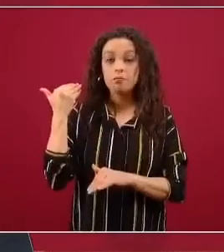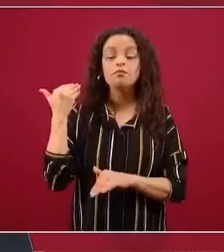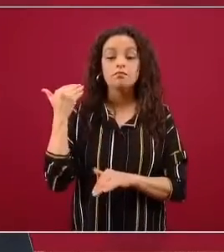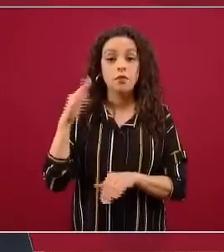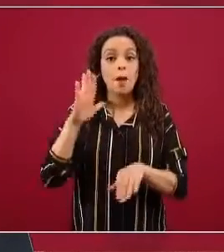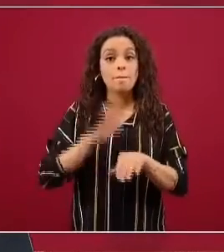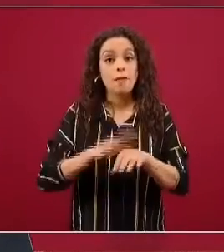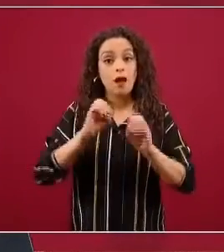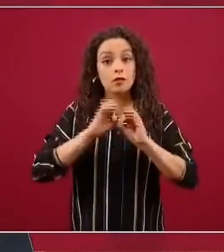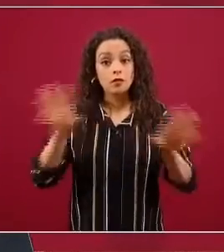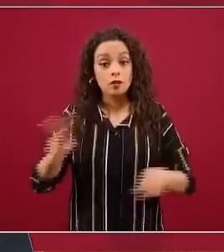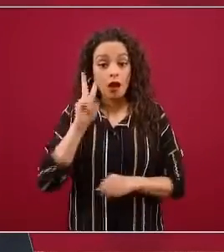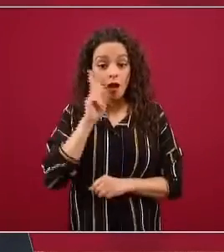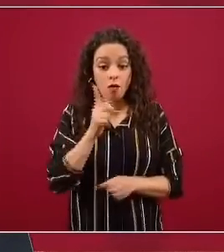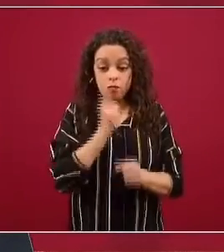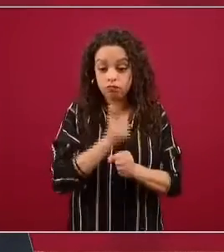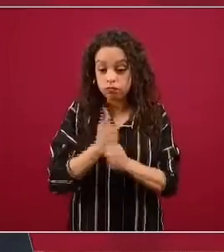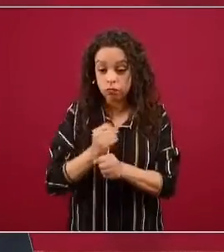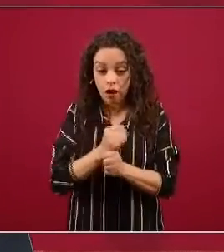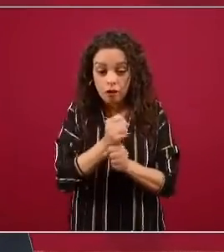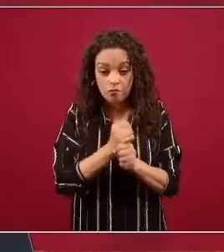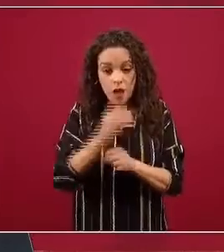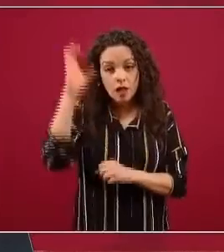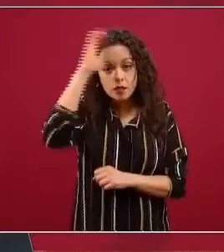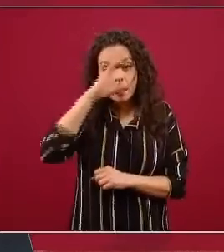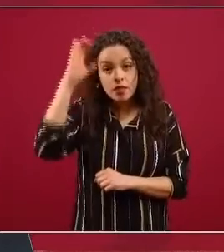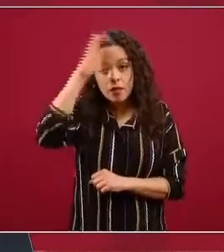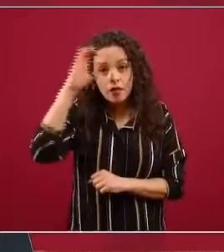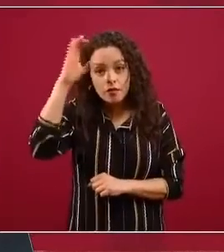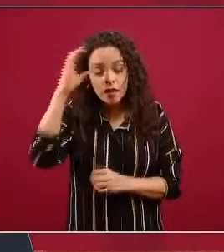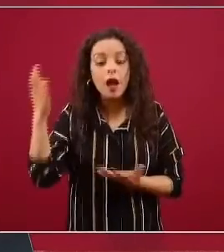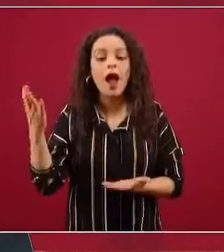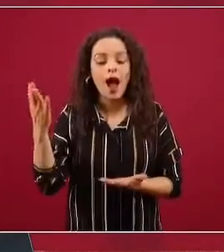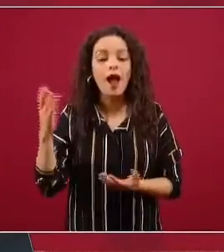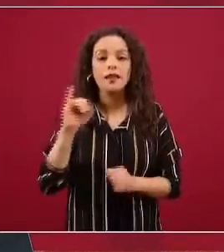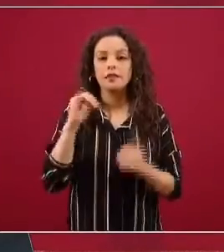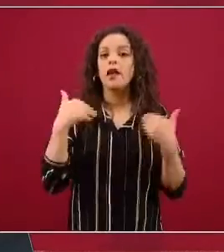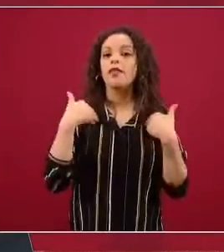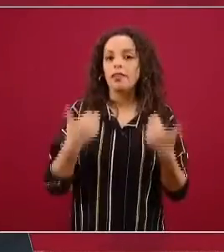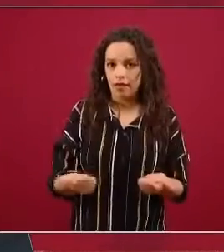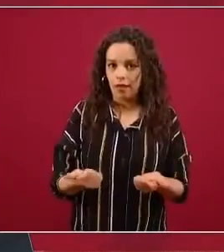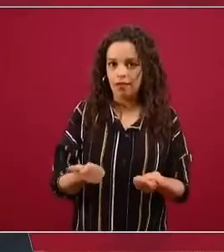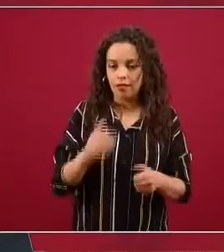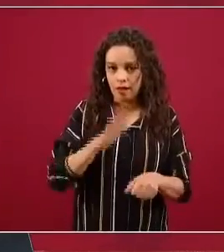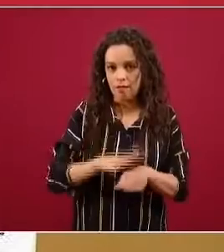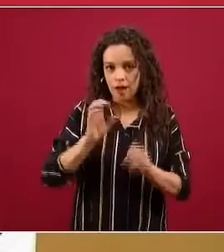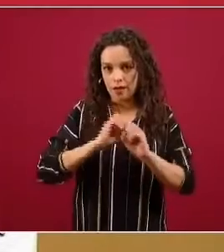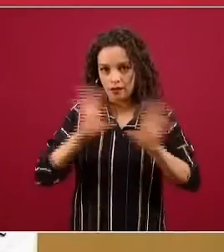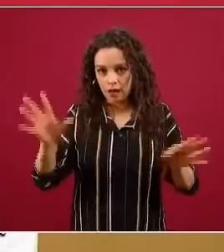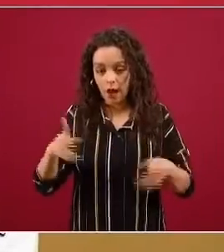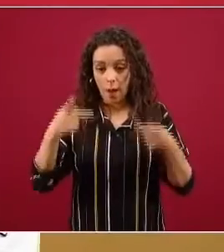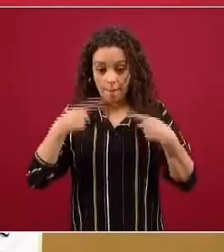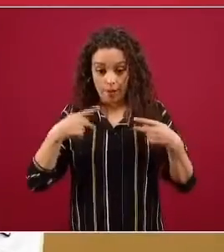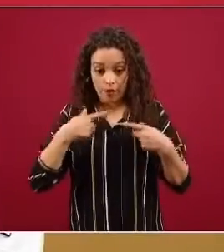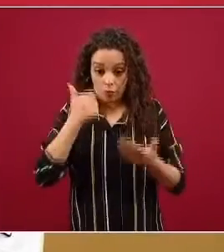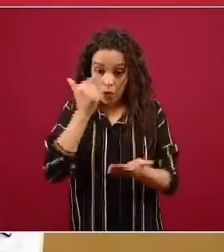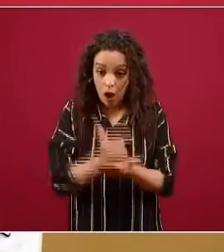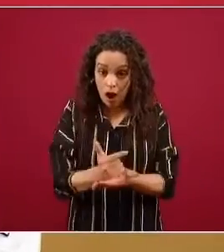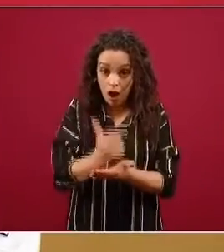evidencia científica que identifica que las personas que tienen la forma grave de